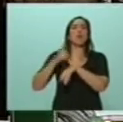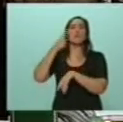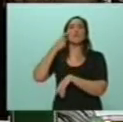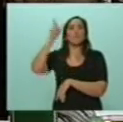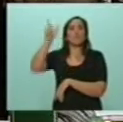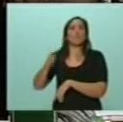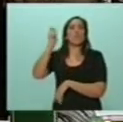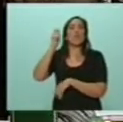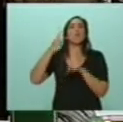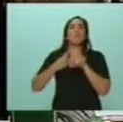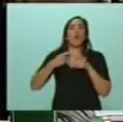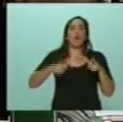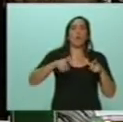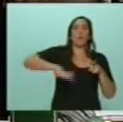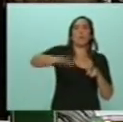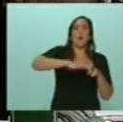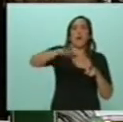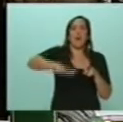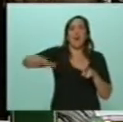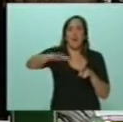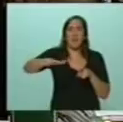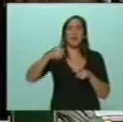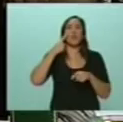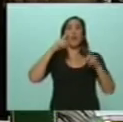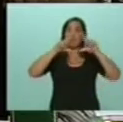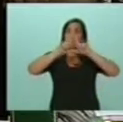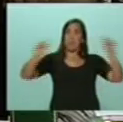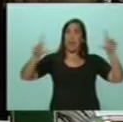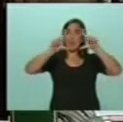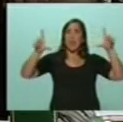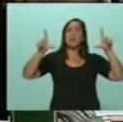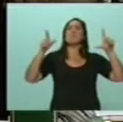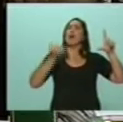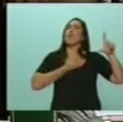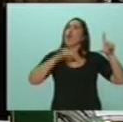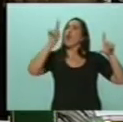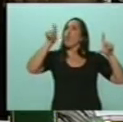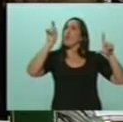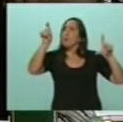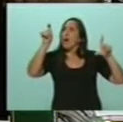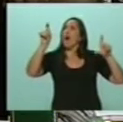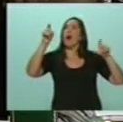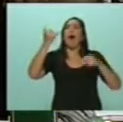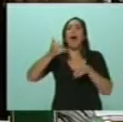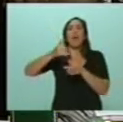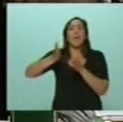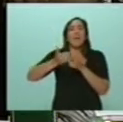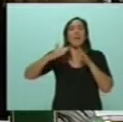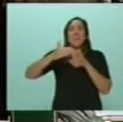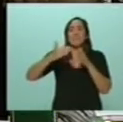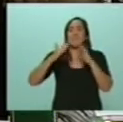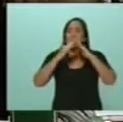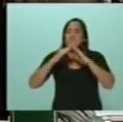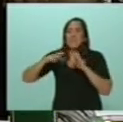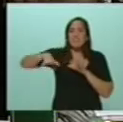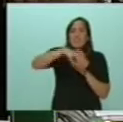barrio. También en la pantalla podrán ver cada una de las zonas afectadas por las inundaciones. Las zonas están delimitadas y muestran la cantidad